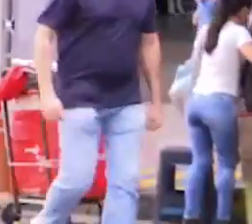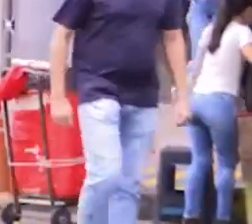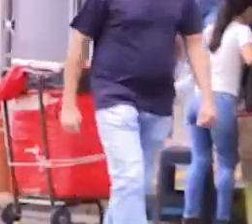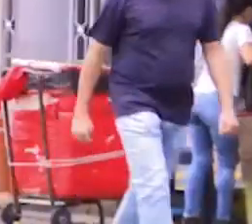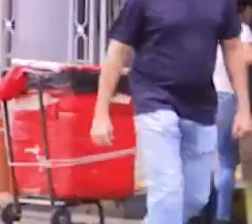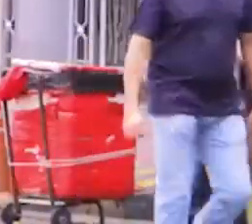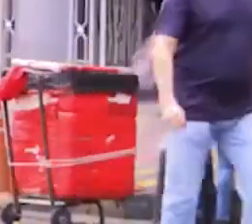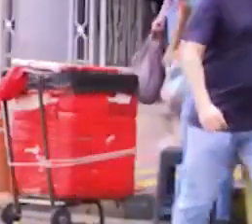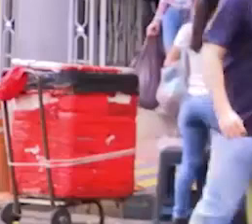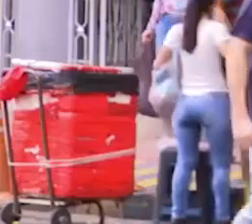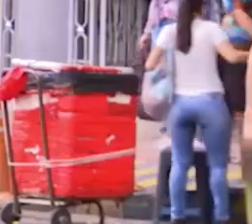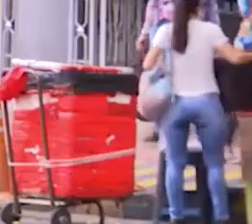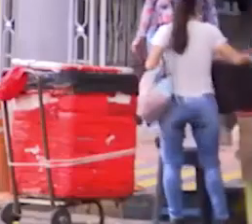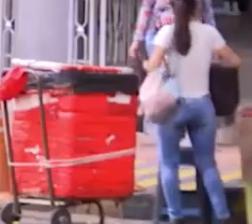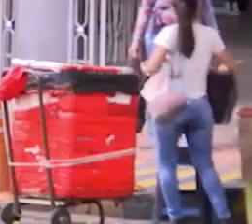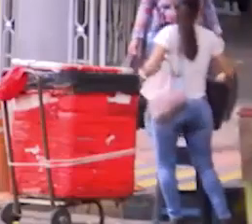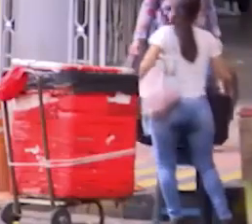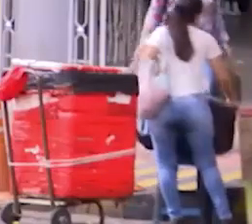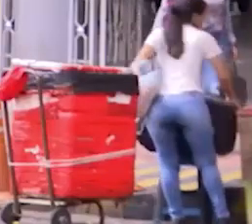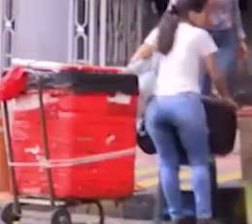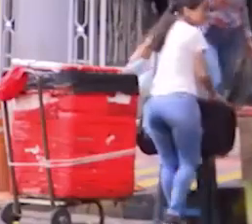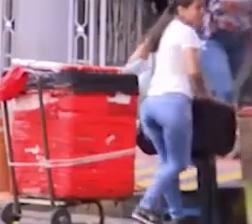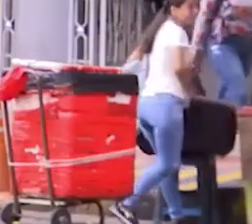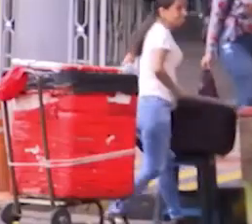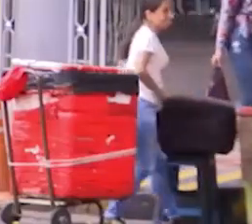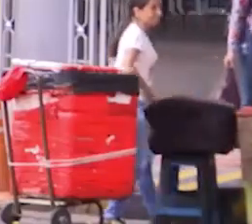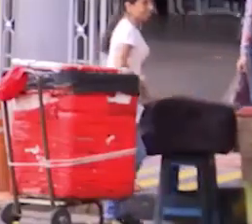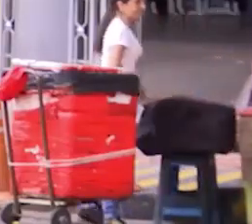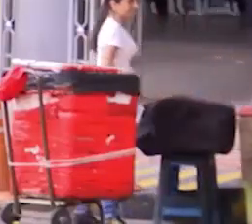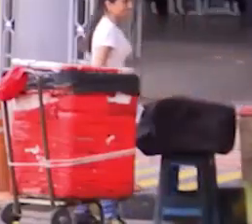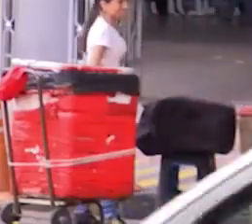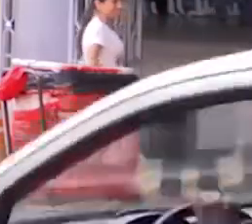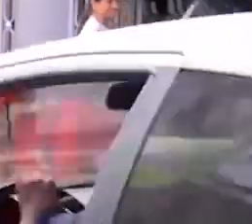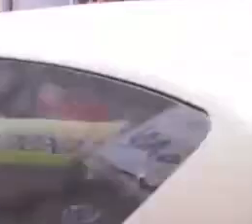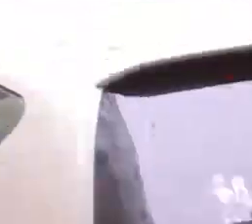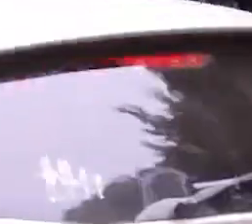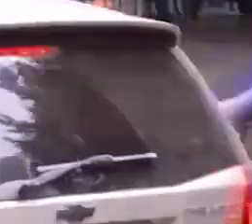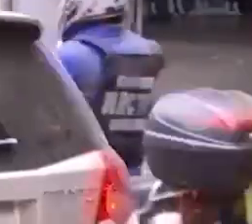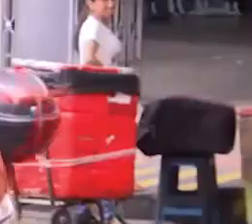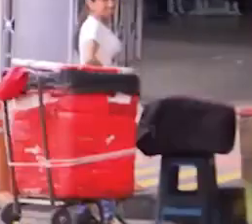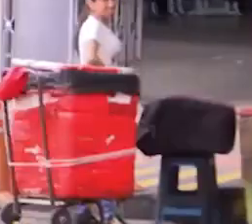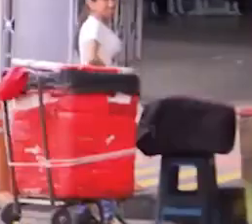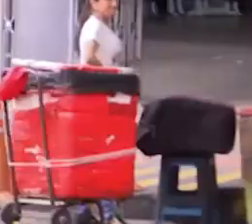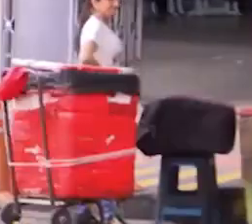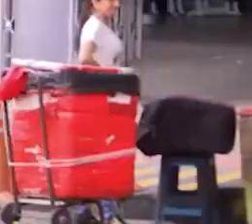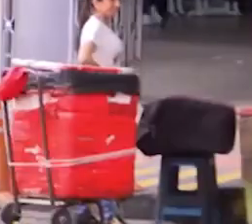evitar la ilegalidad en la región. Es la información hasta el momento con la cámara de Leonardo Lemus, Estefany Payares para Oriente Noticias.